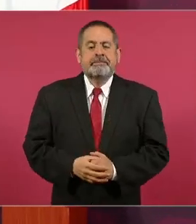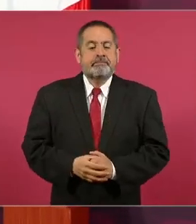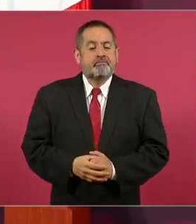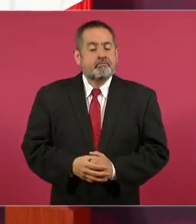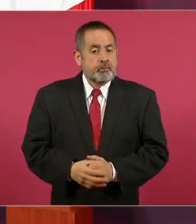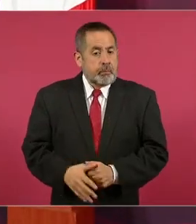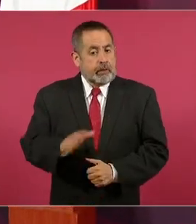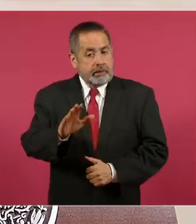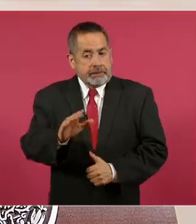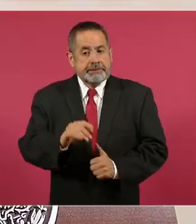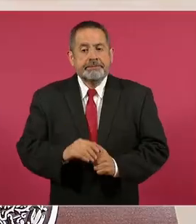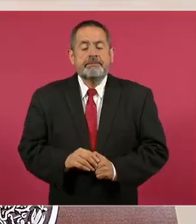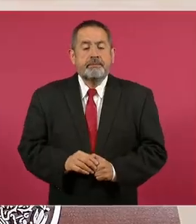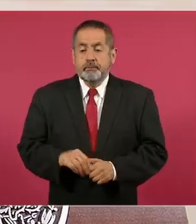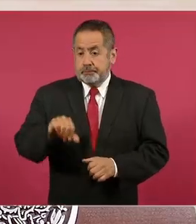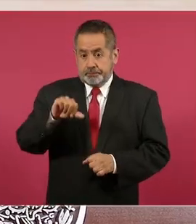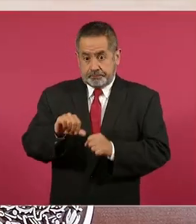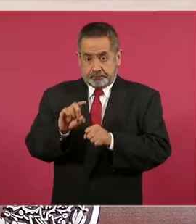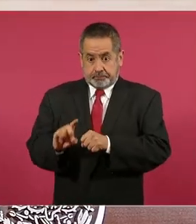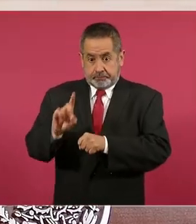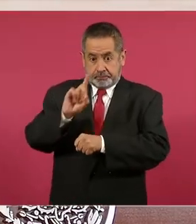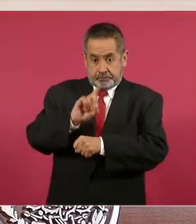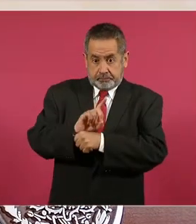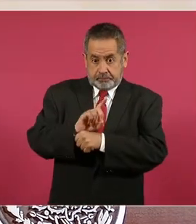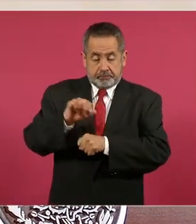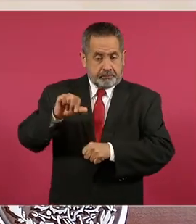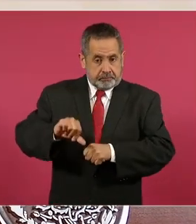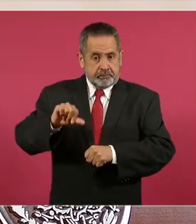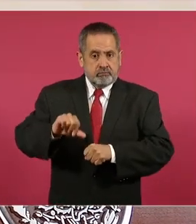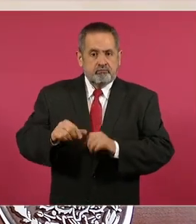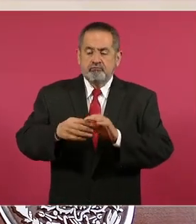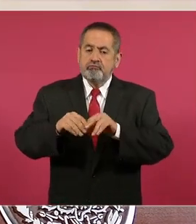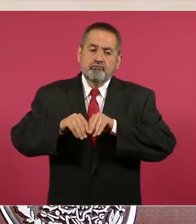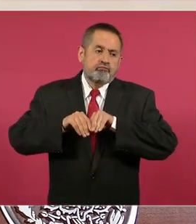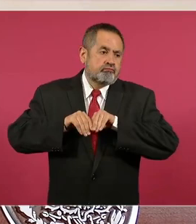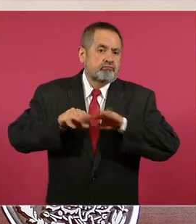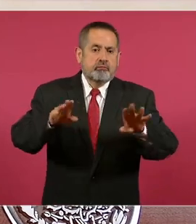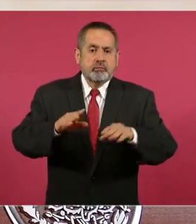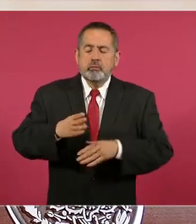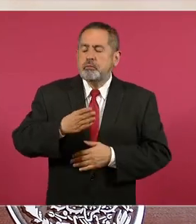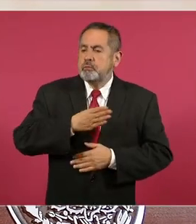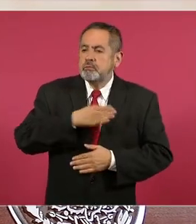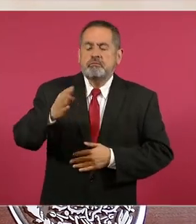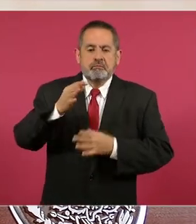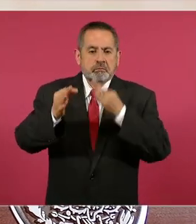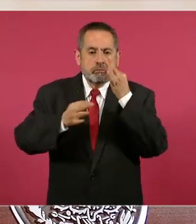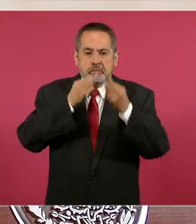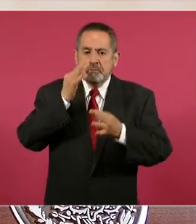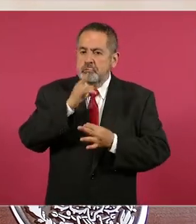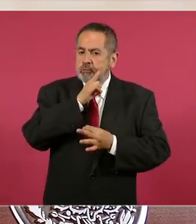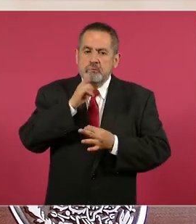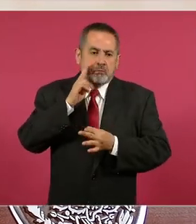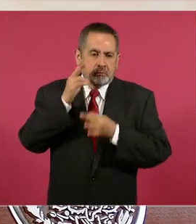Vamos el día de hoy a dar una muy buena noticia.